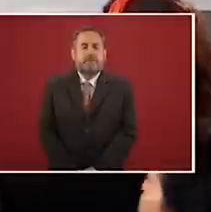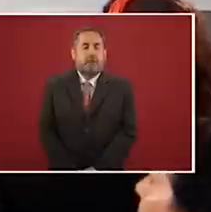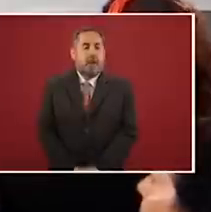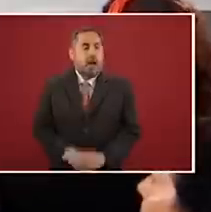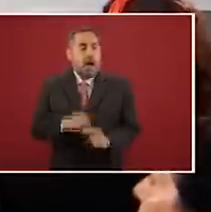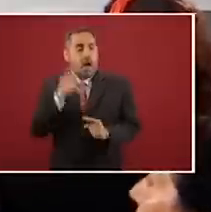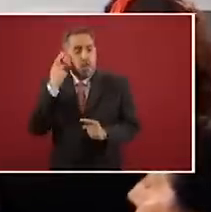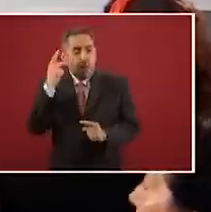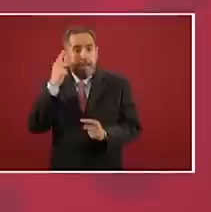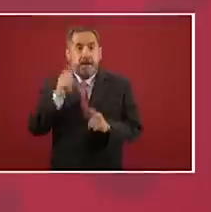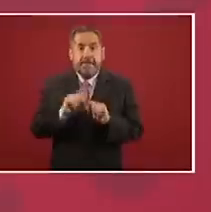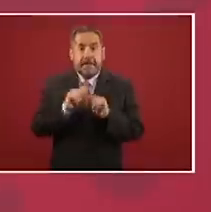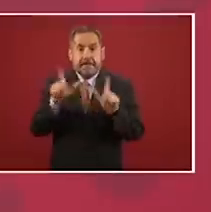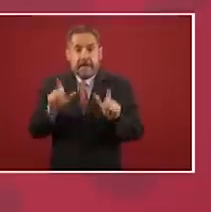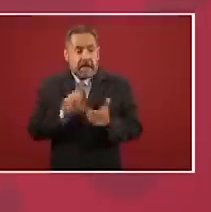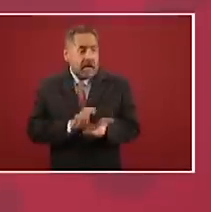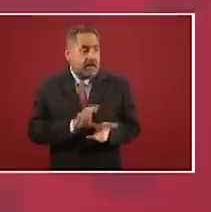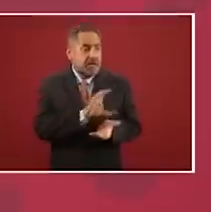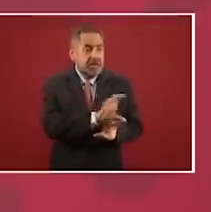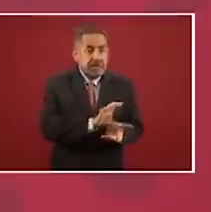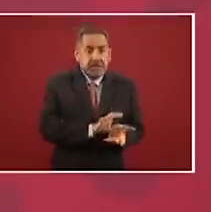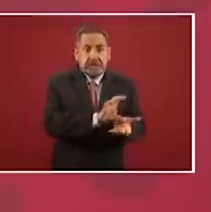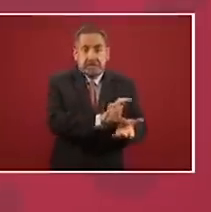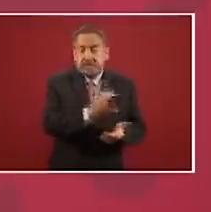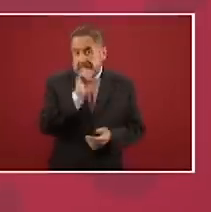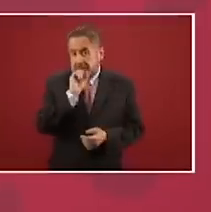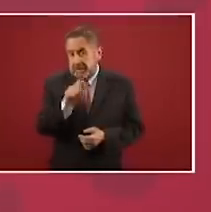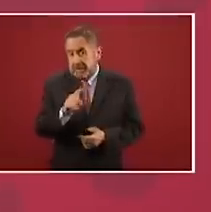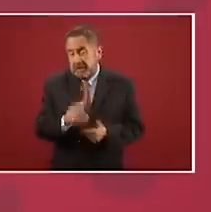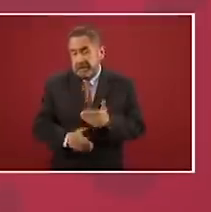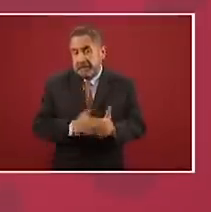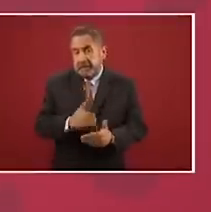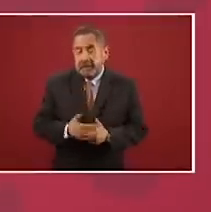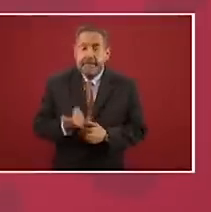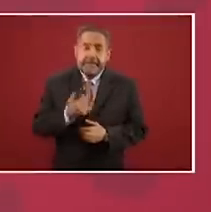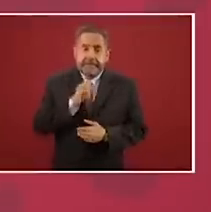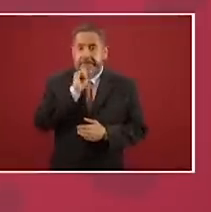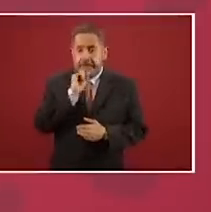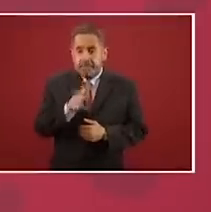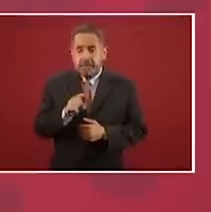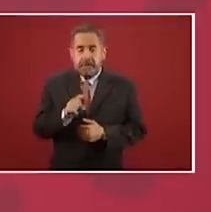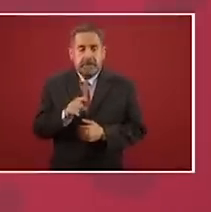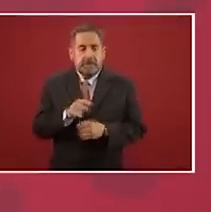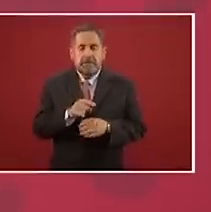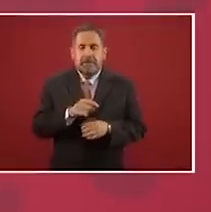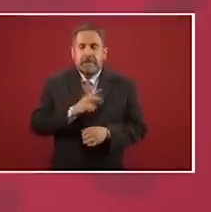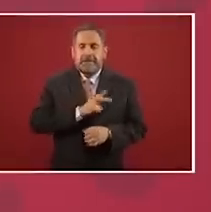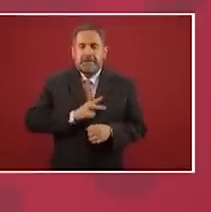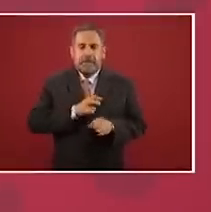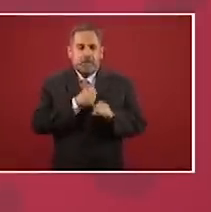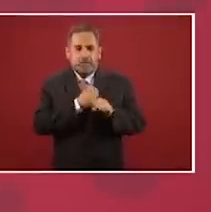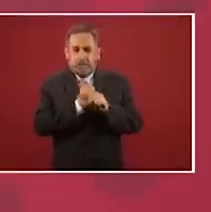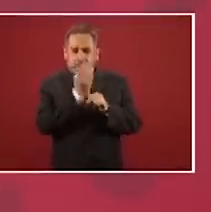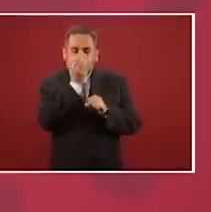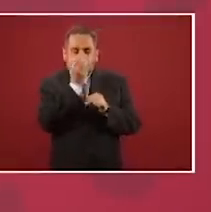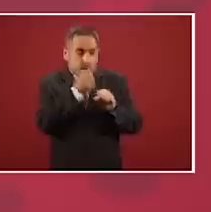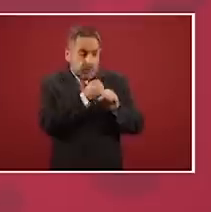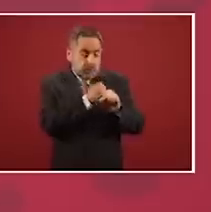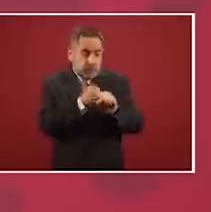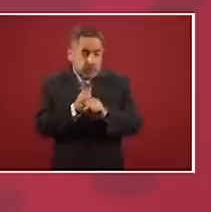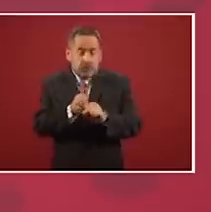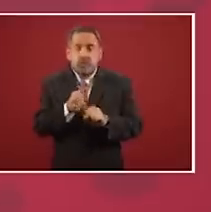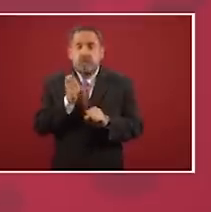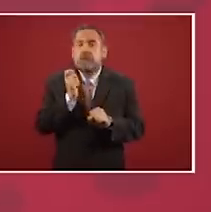avanzando, procurando también que sea un fertilizante que